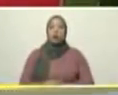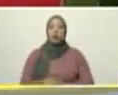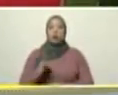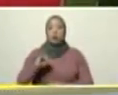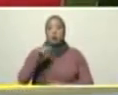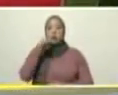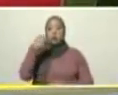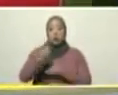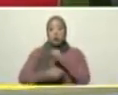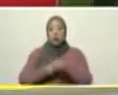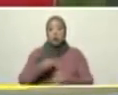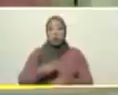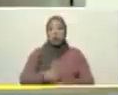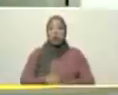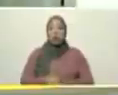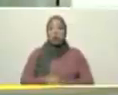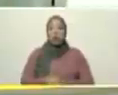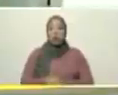una estructura orgánica